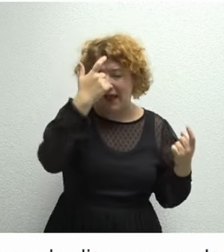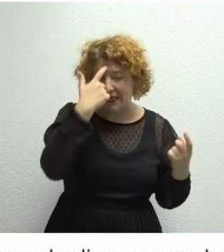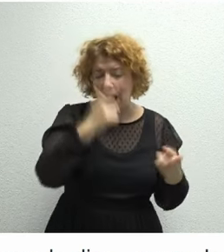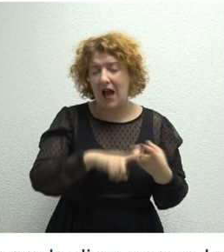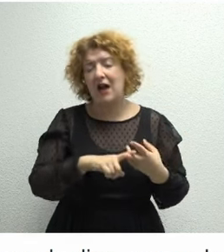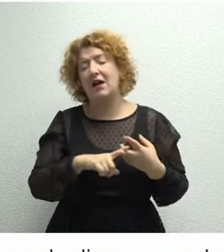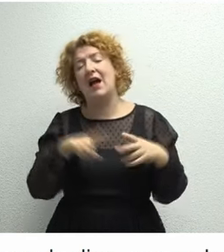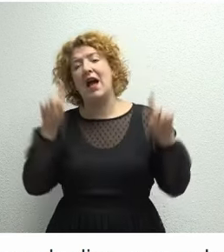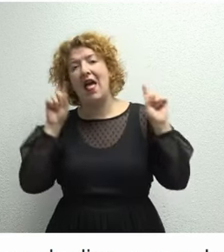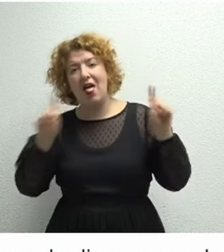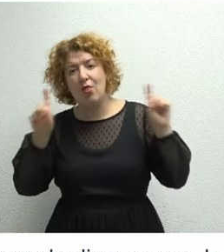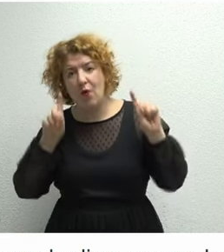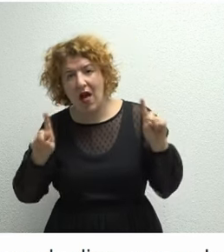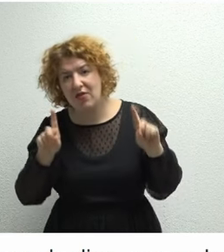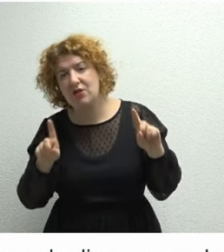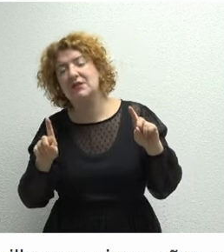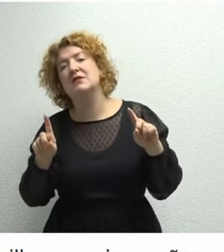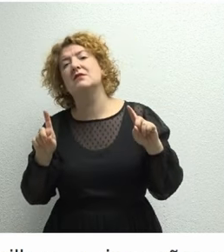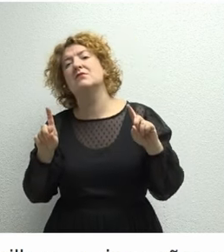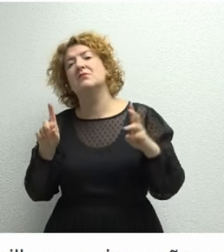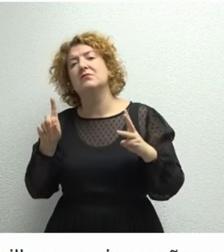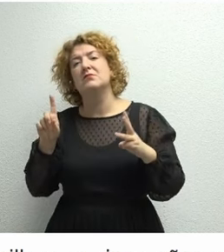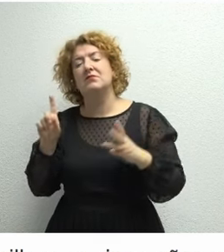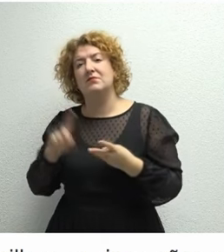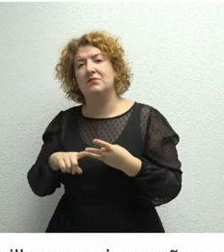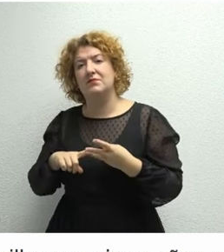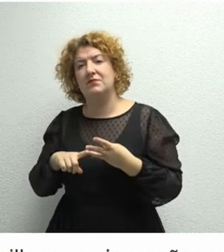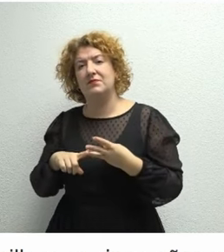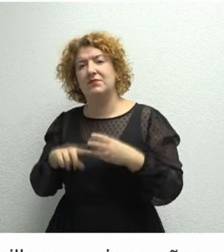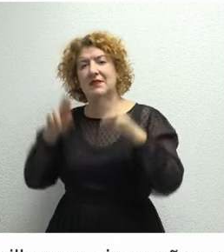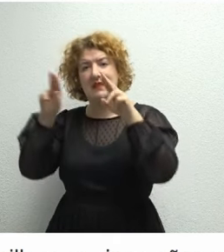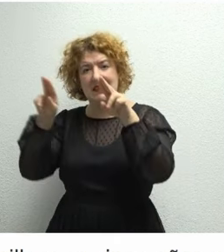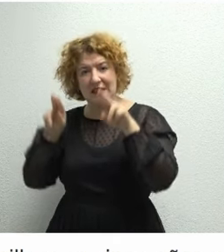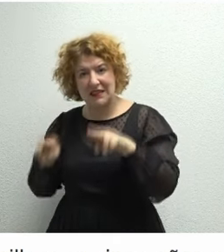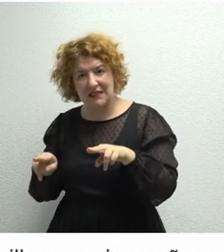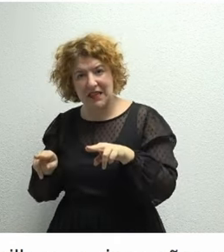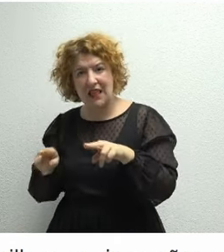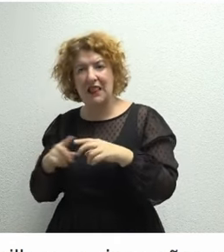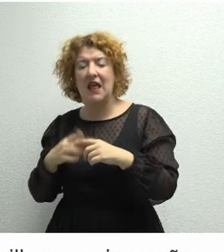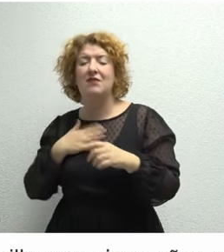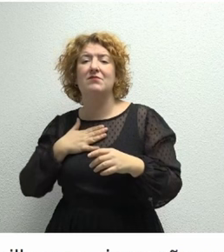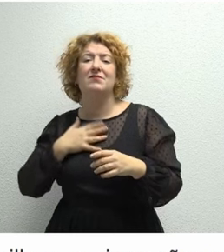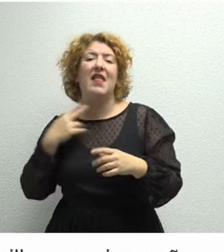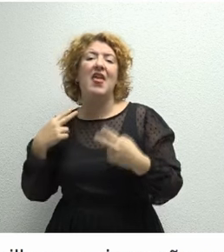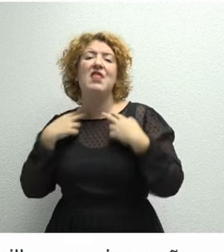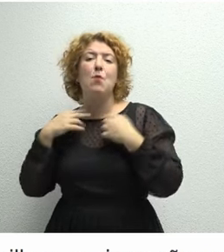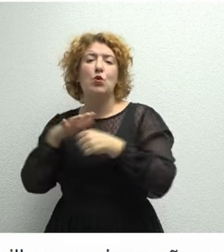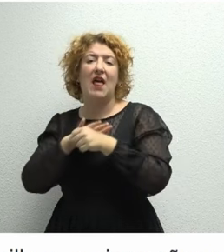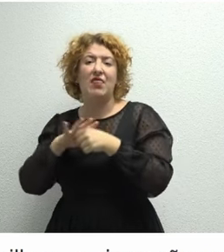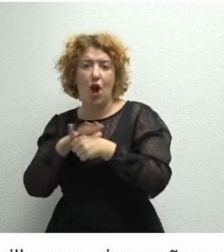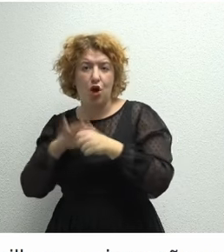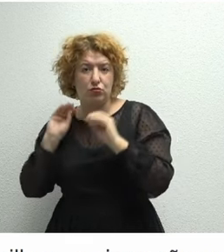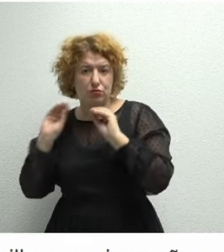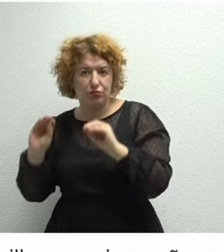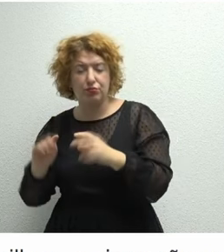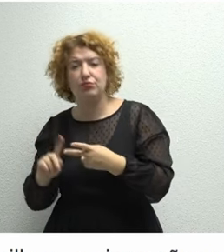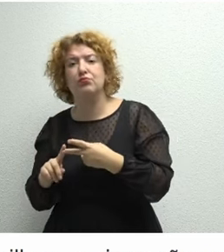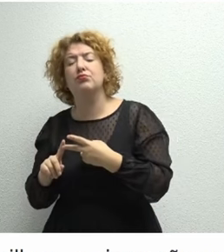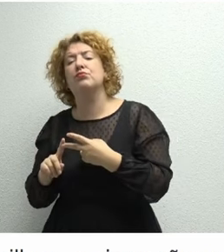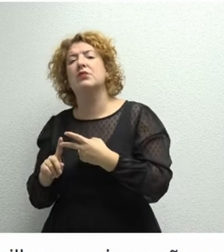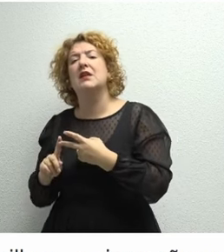está educación sino que está la residencia de diputación recursos